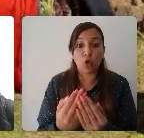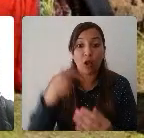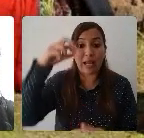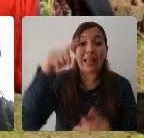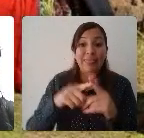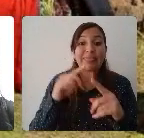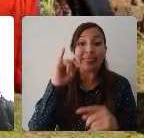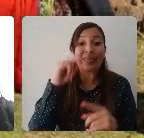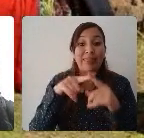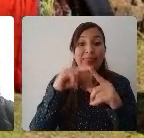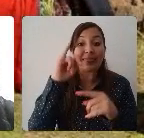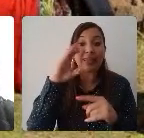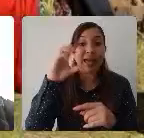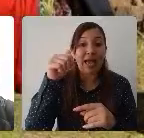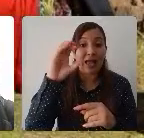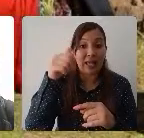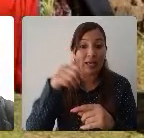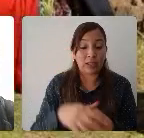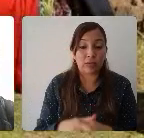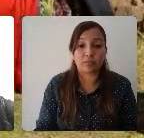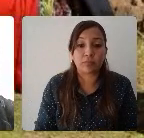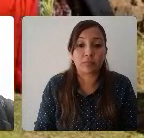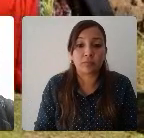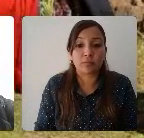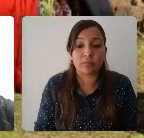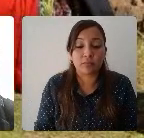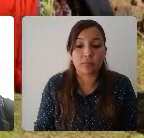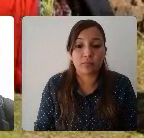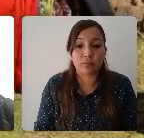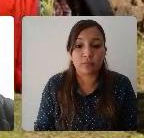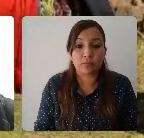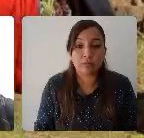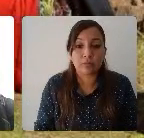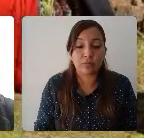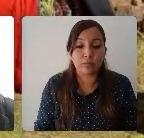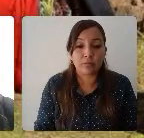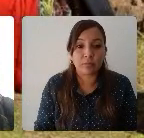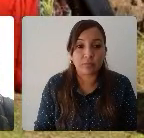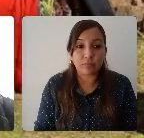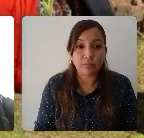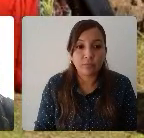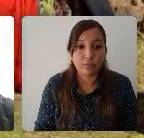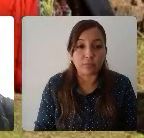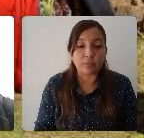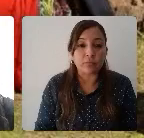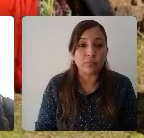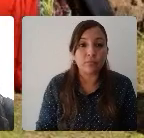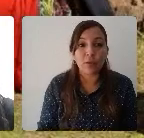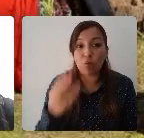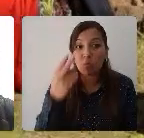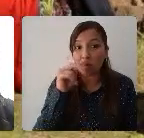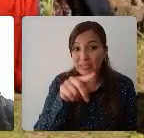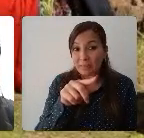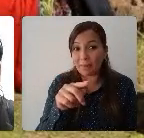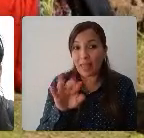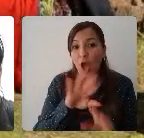es, como mencionan ellos, es la Pacarina, ¿no? Que es el origen de la civilización, de la cultura inca,